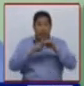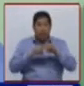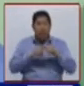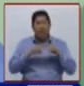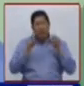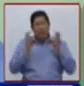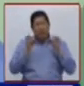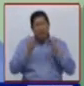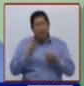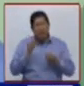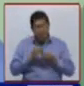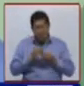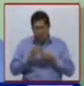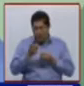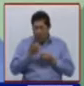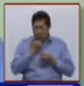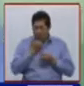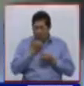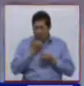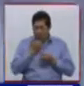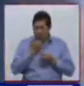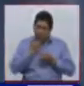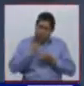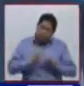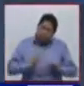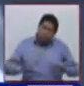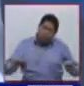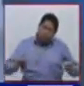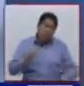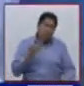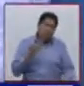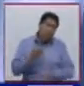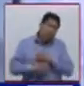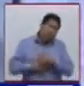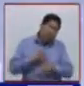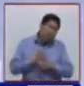más en los preescolares.